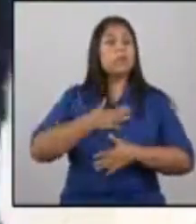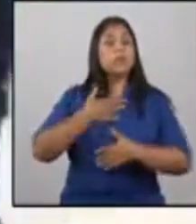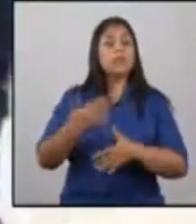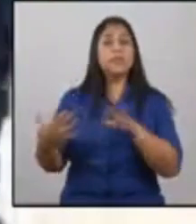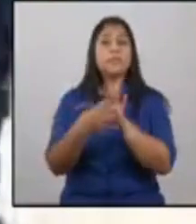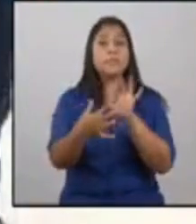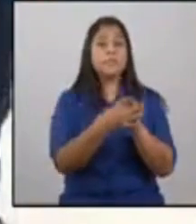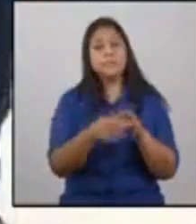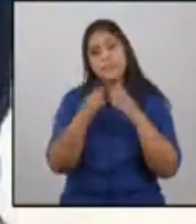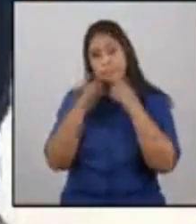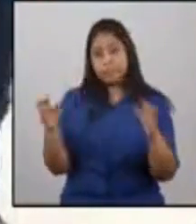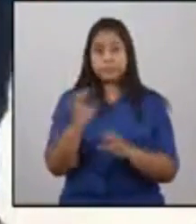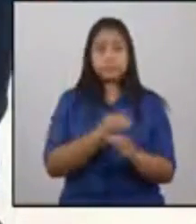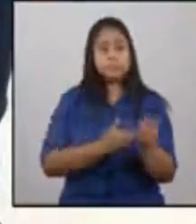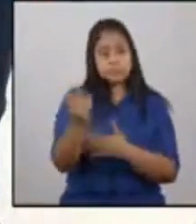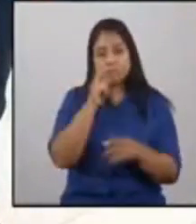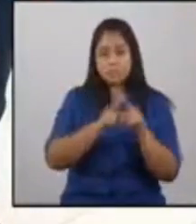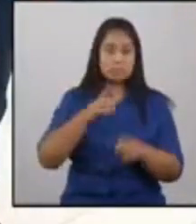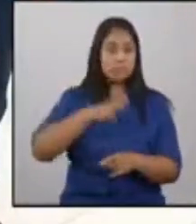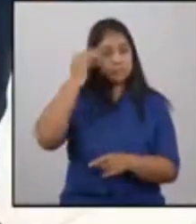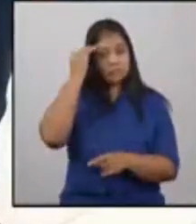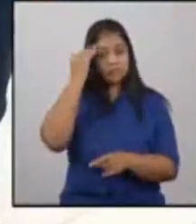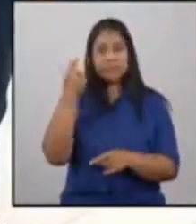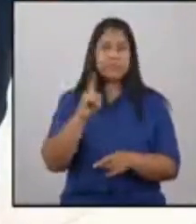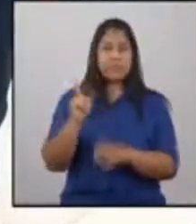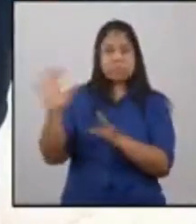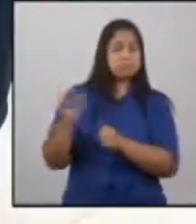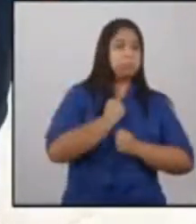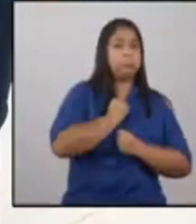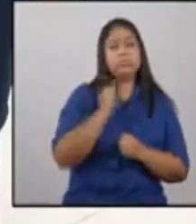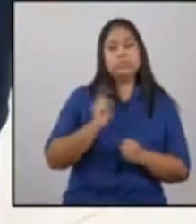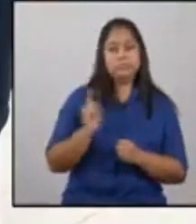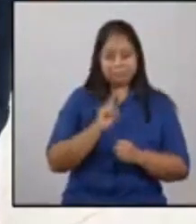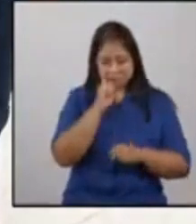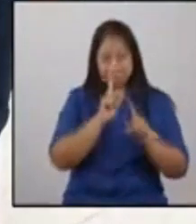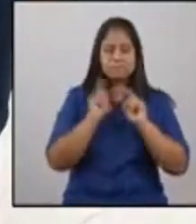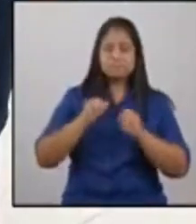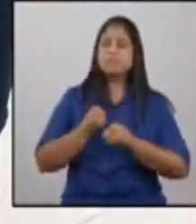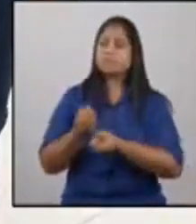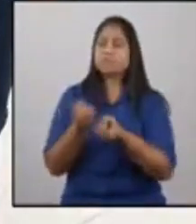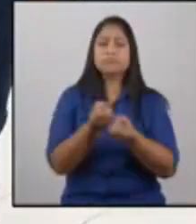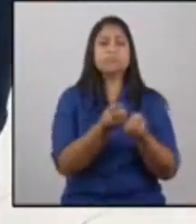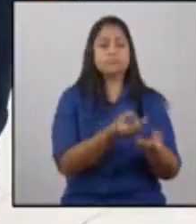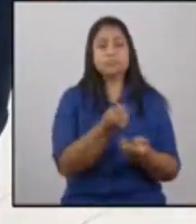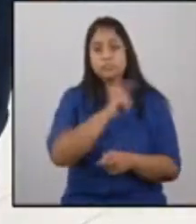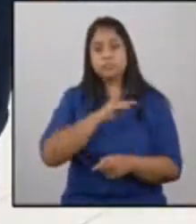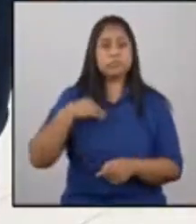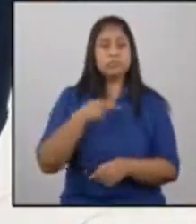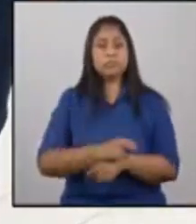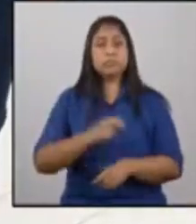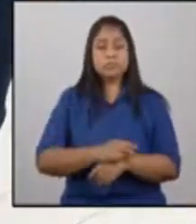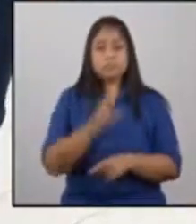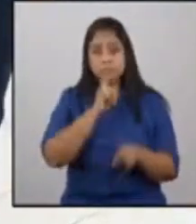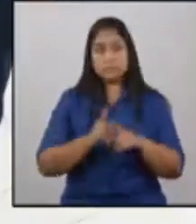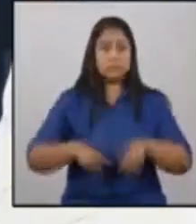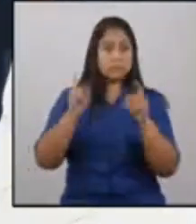un sector privado innovador que tiene conocimiento, que no es egoísta con el conocimiento, que lo comparte, y un Ministerio de Agricultura y